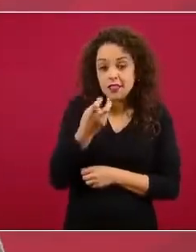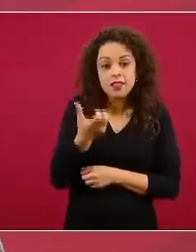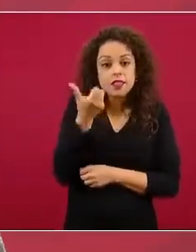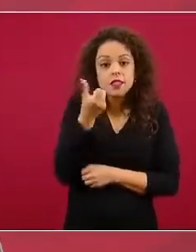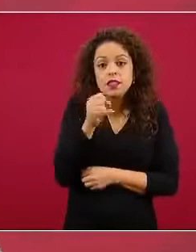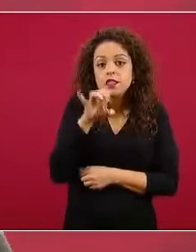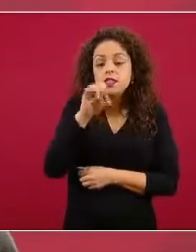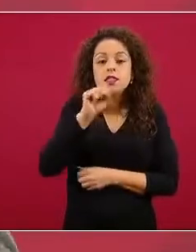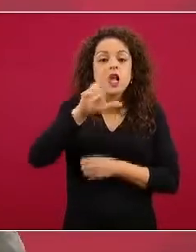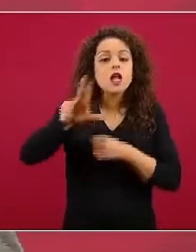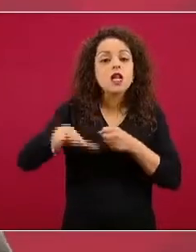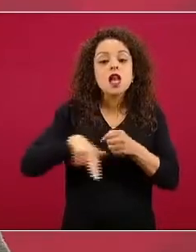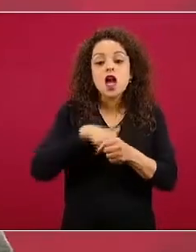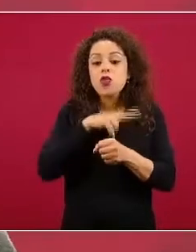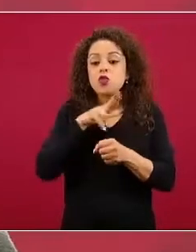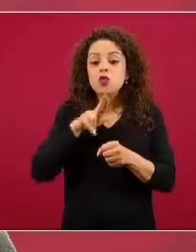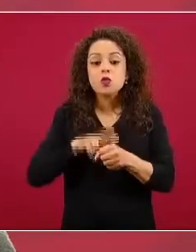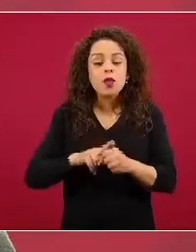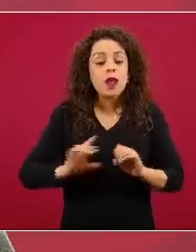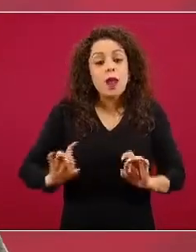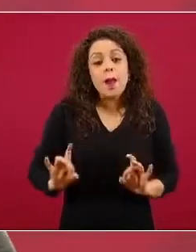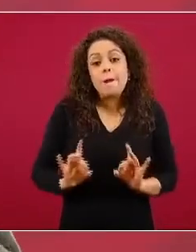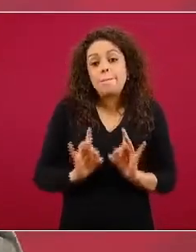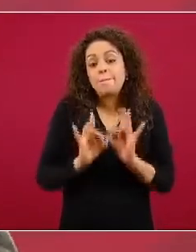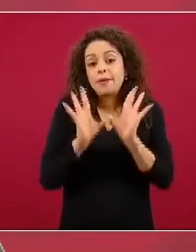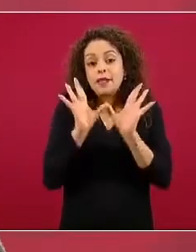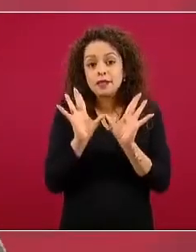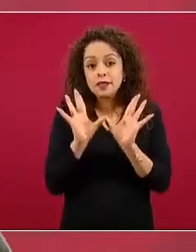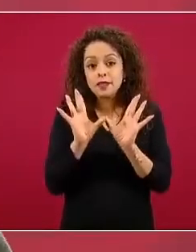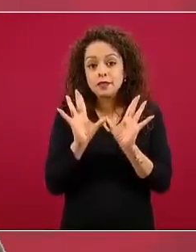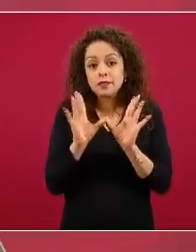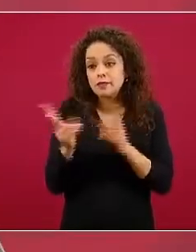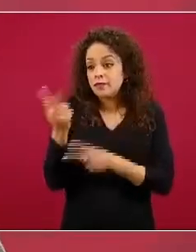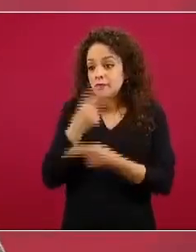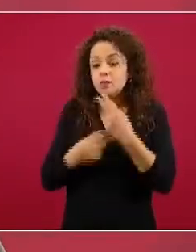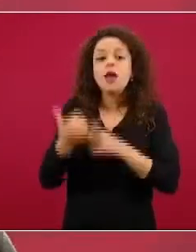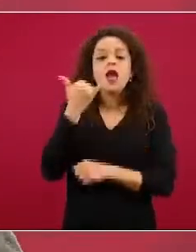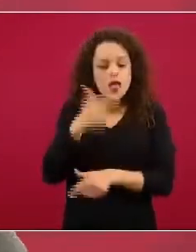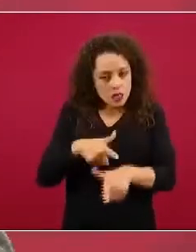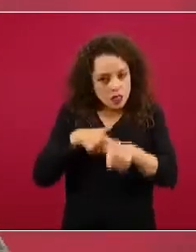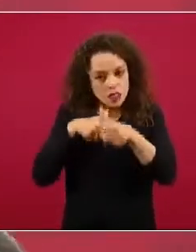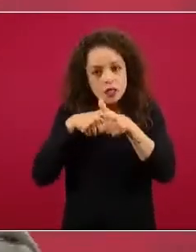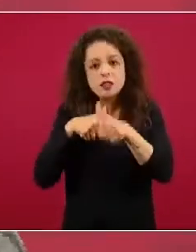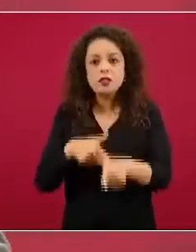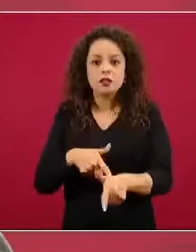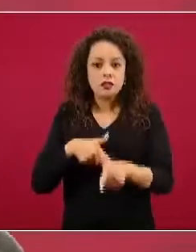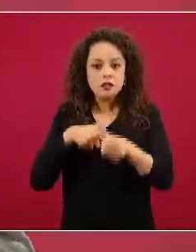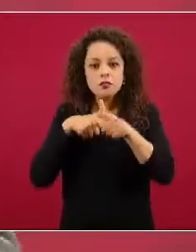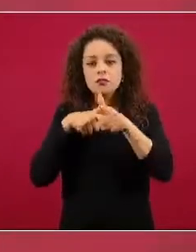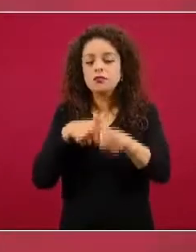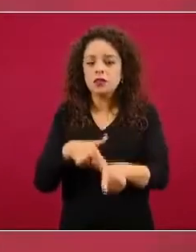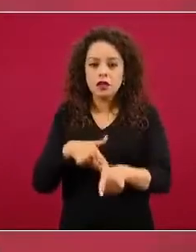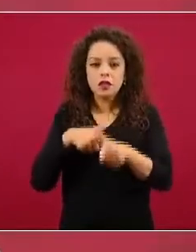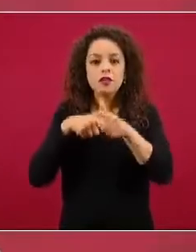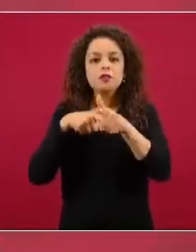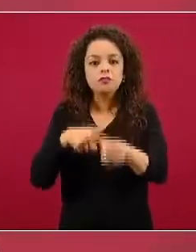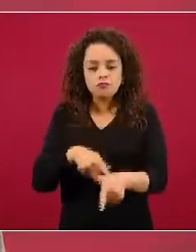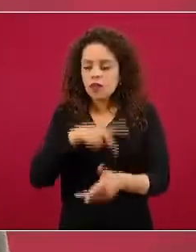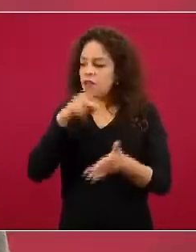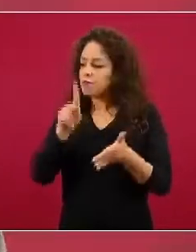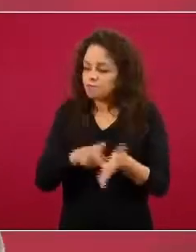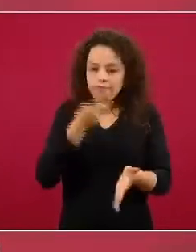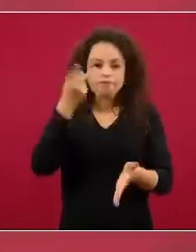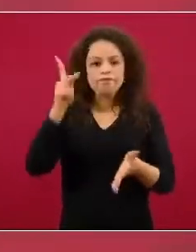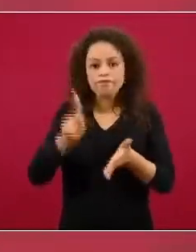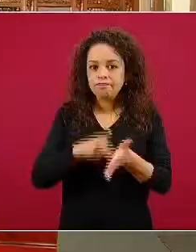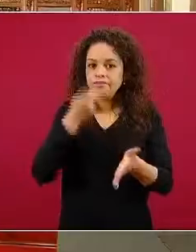natural que ha ocurrido y seguirá ocurriendo en la humanidad una y otra vez. Y ha